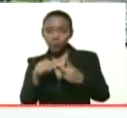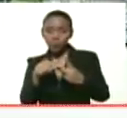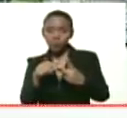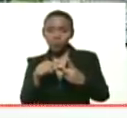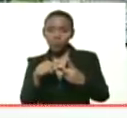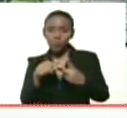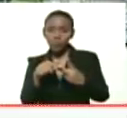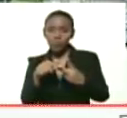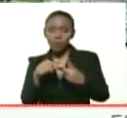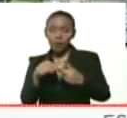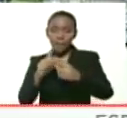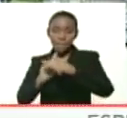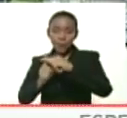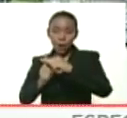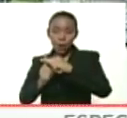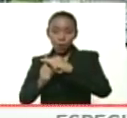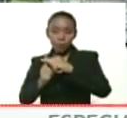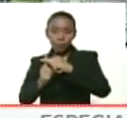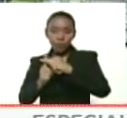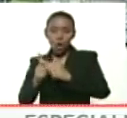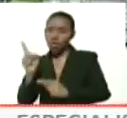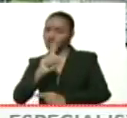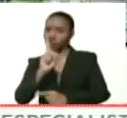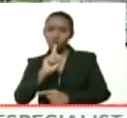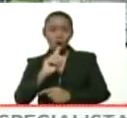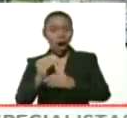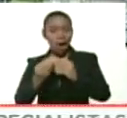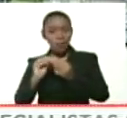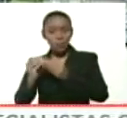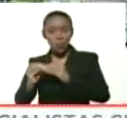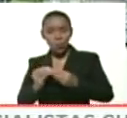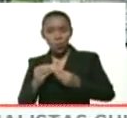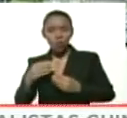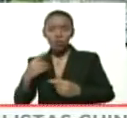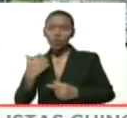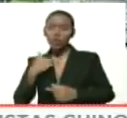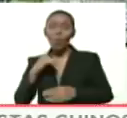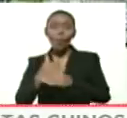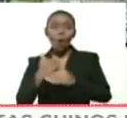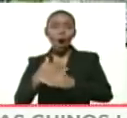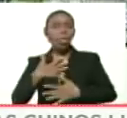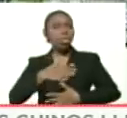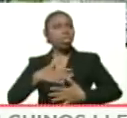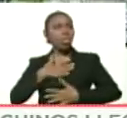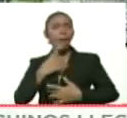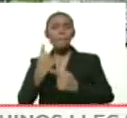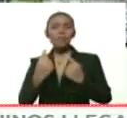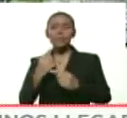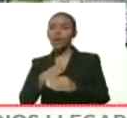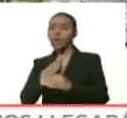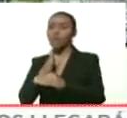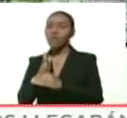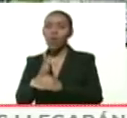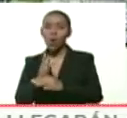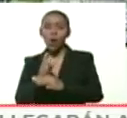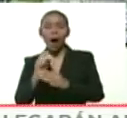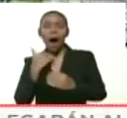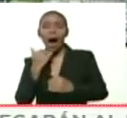la pesquisa. No nos estamos conformando solamente con los pacientes que acuden con una